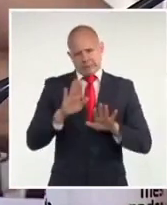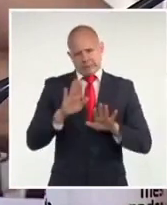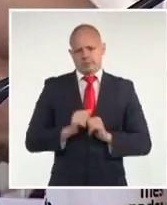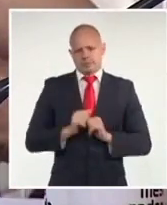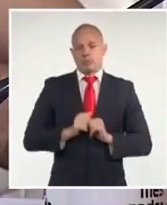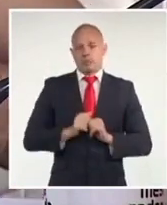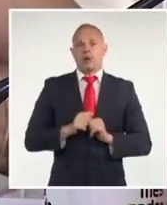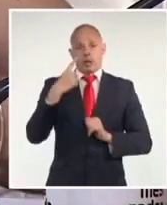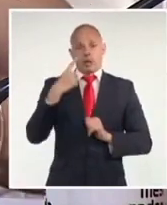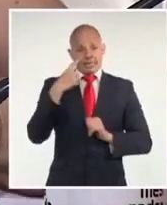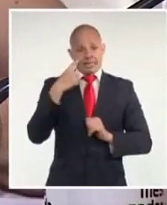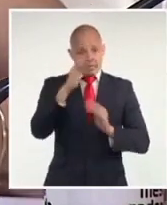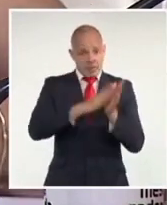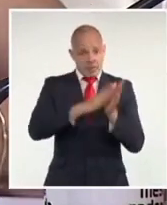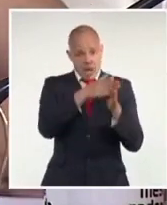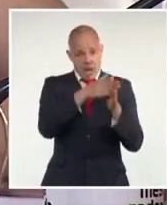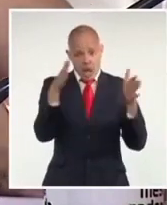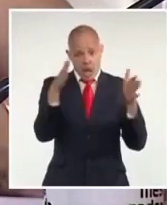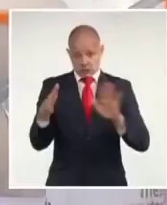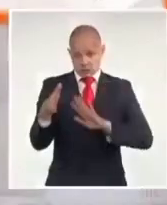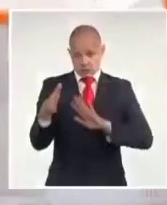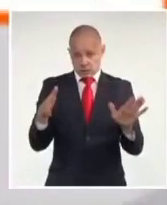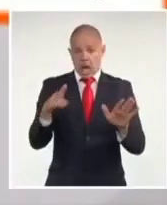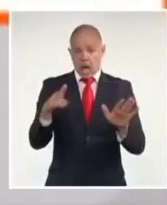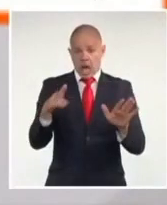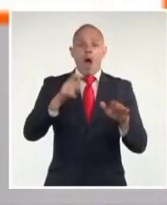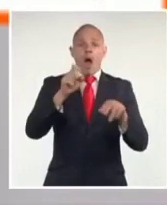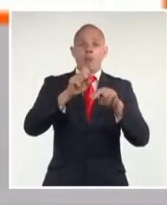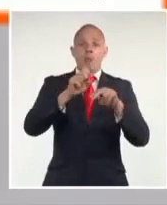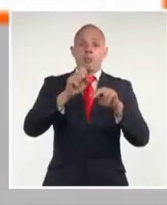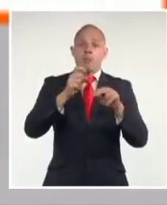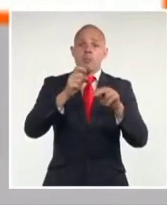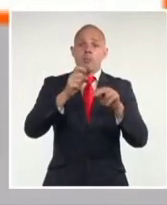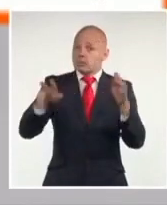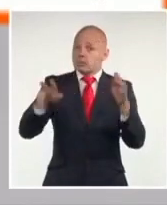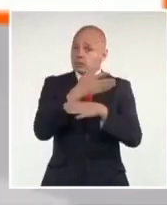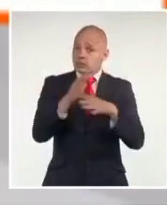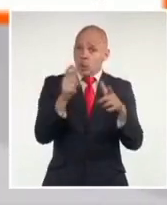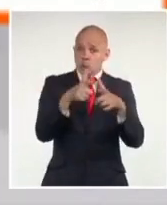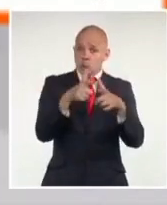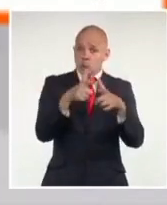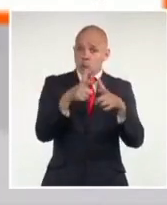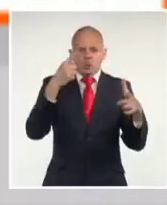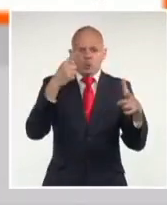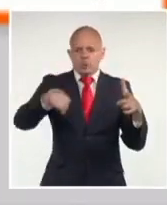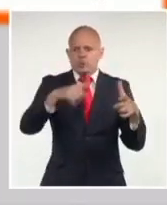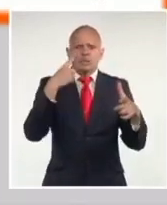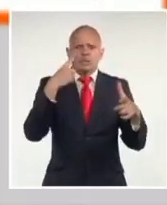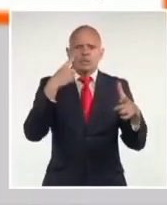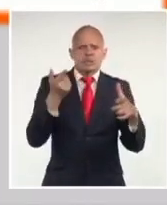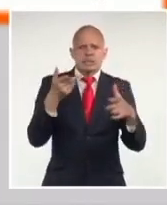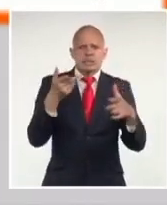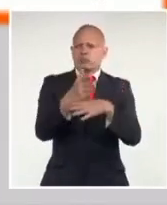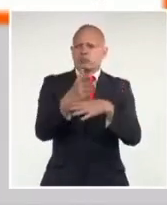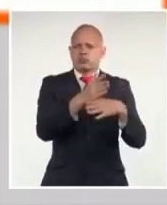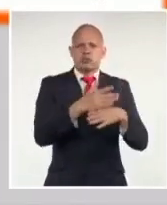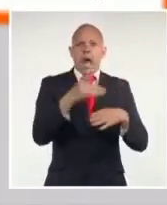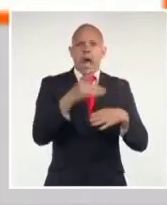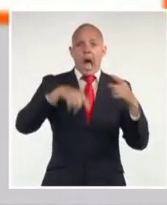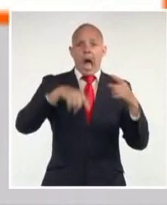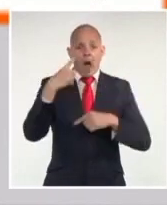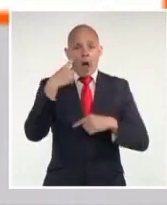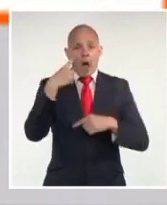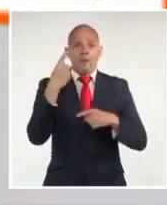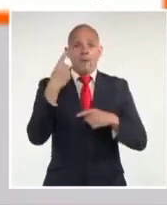semestre, lógicamente, las provincias han incrementado la transmisión, que hemos observado la entrada de varias variantes, pero sobre todo